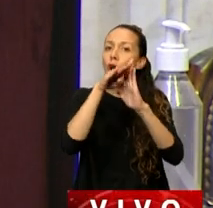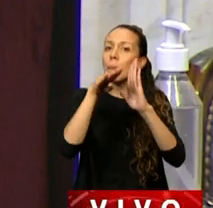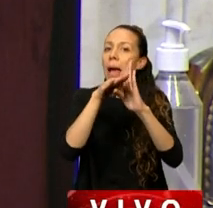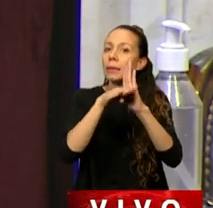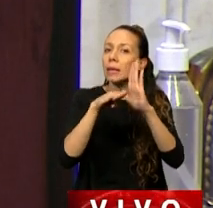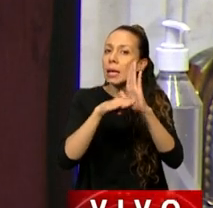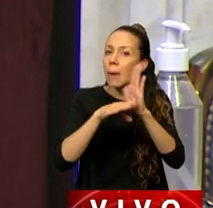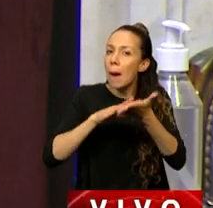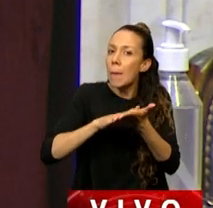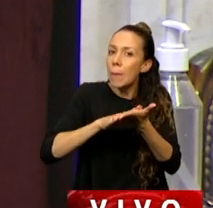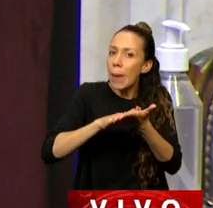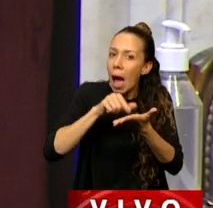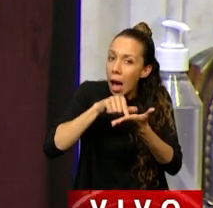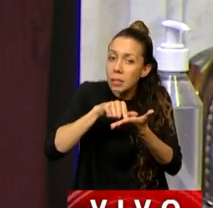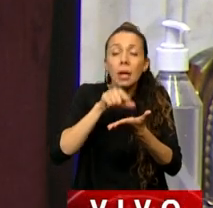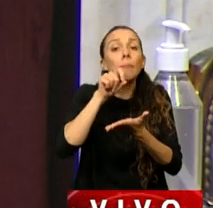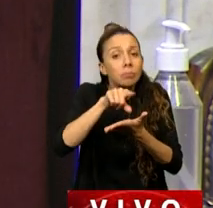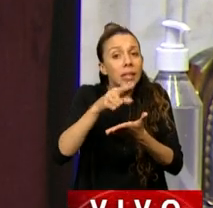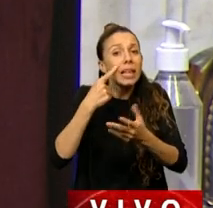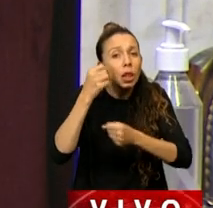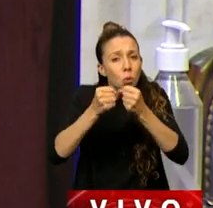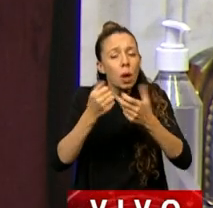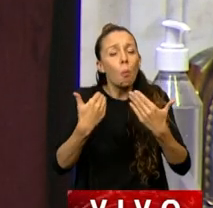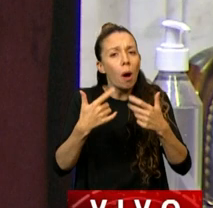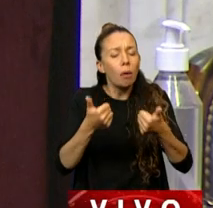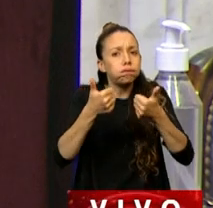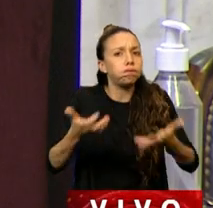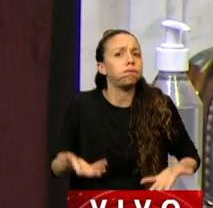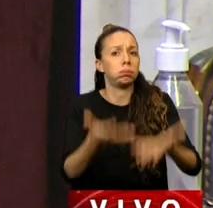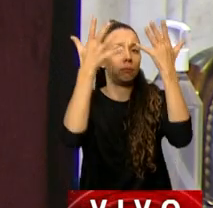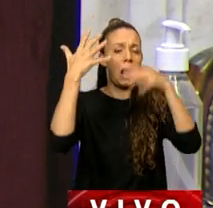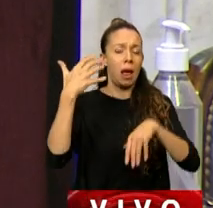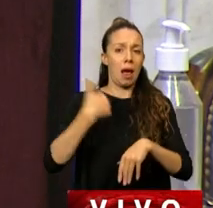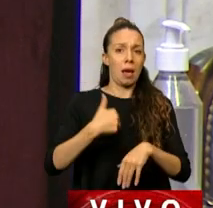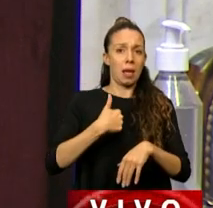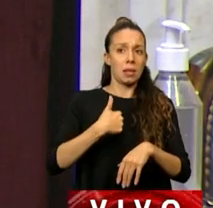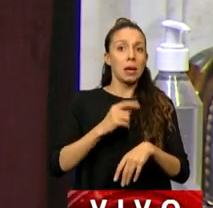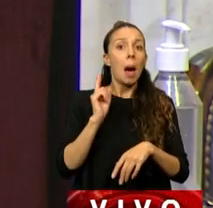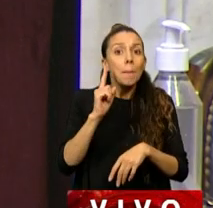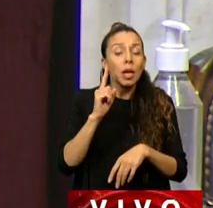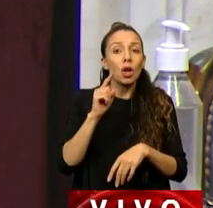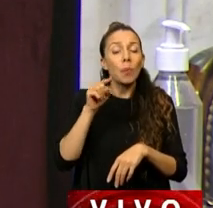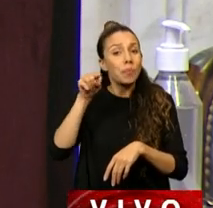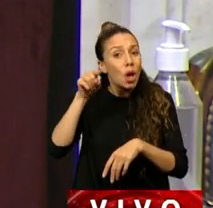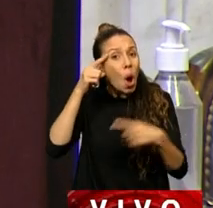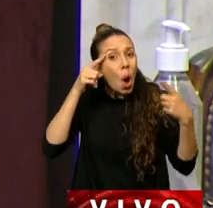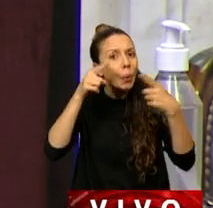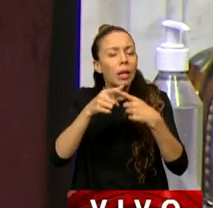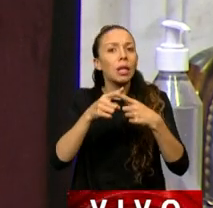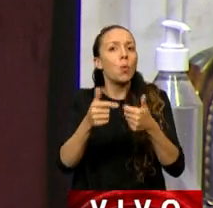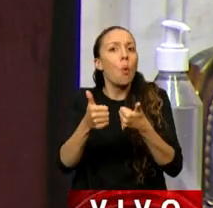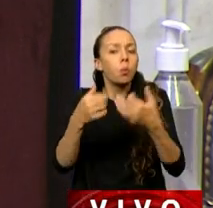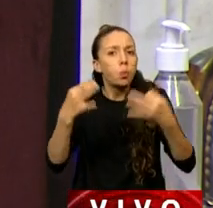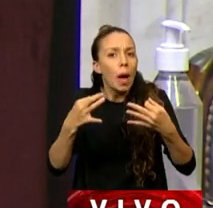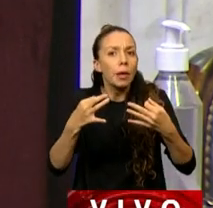una industria que puede ser muy buena para nuestro país. Pero porque el objetivo sea loable, no significa que tengamos que